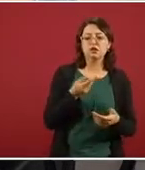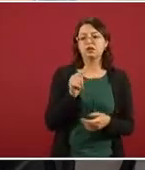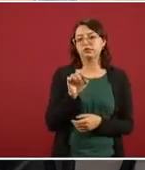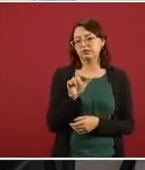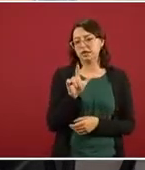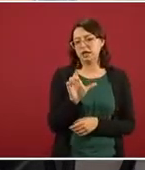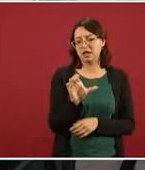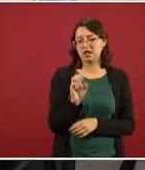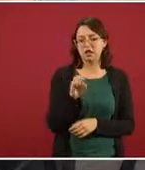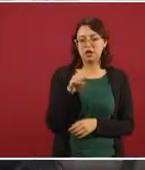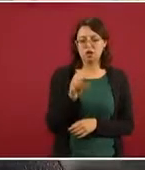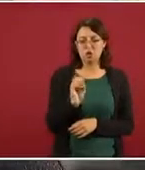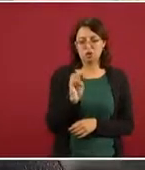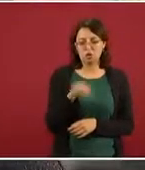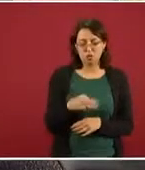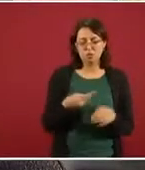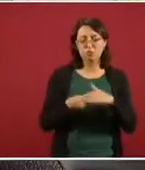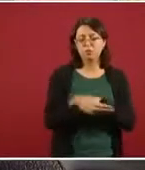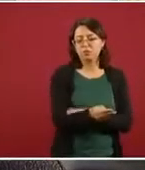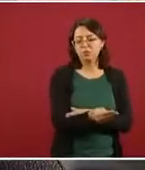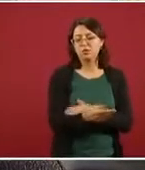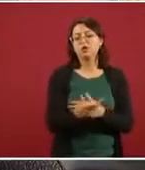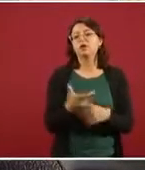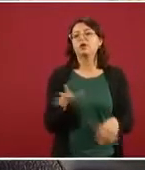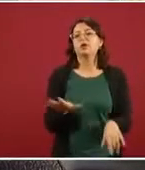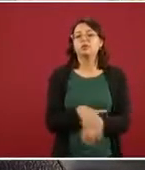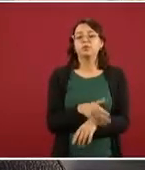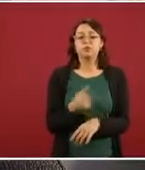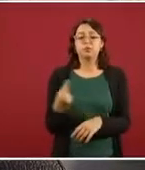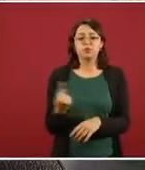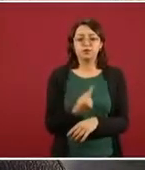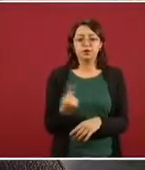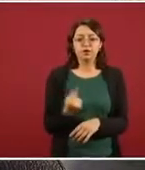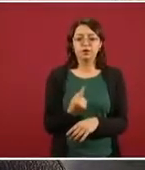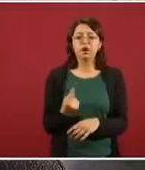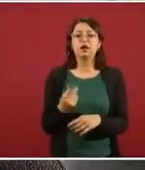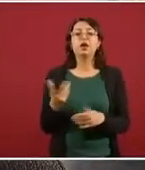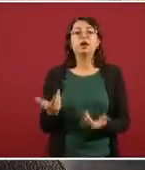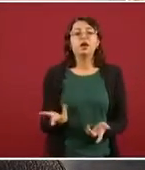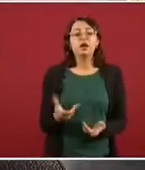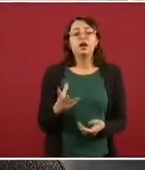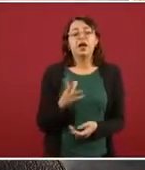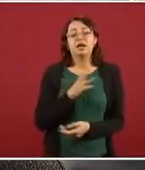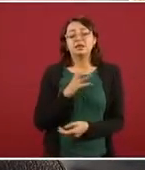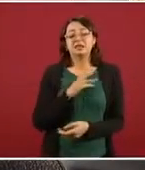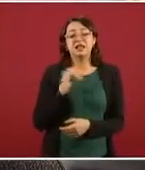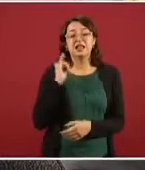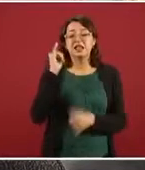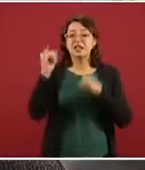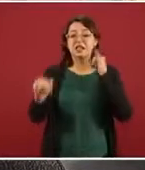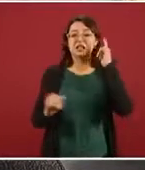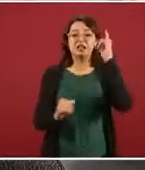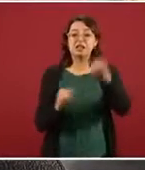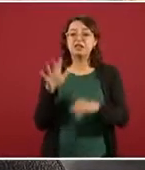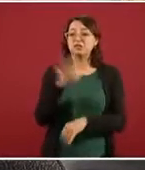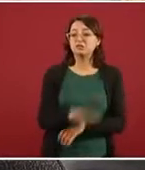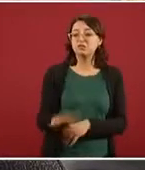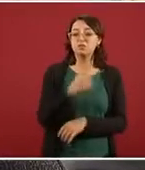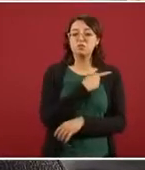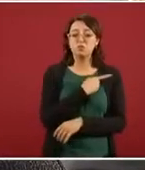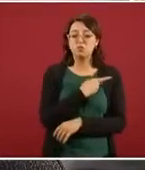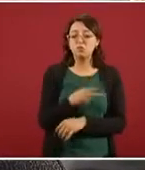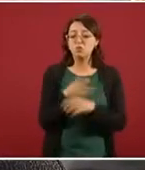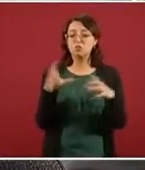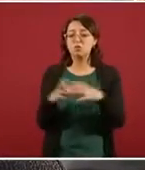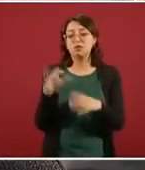Y esto es porque principalmente estamos yendo, como ya expusimos, a las zonas indígenas y a las zonas más pobres, a las